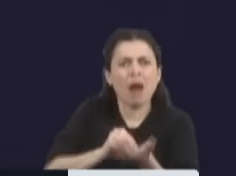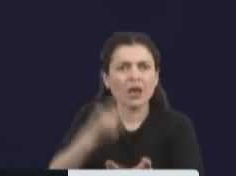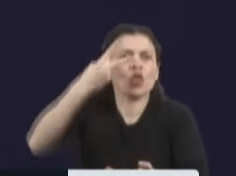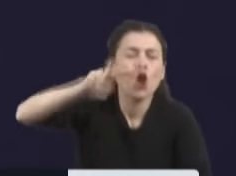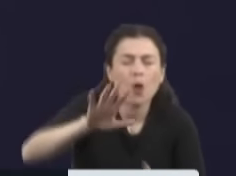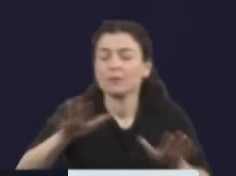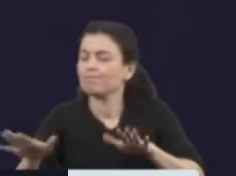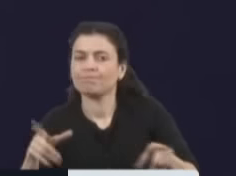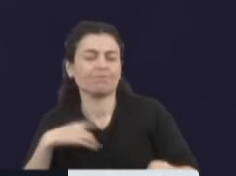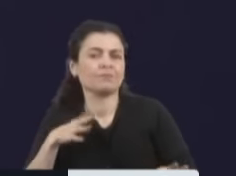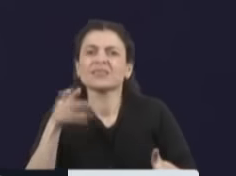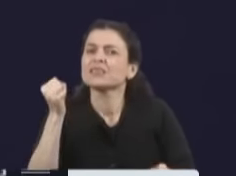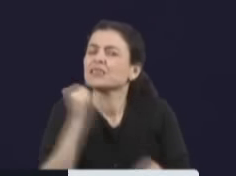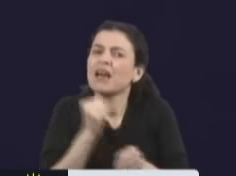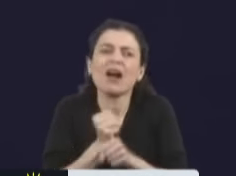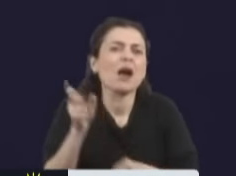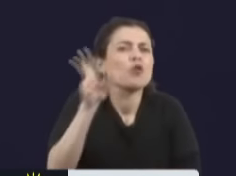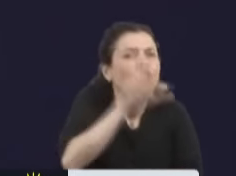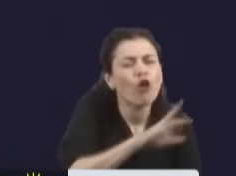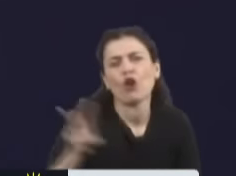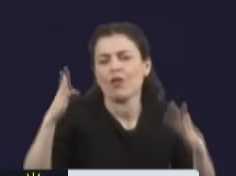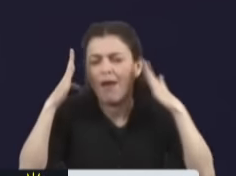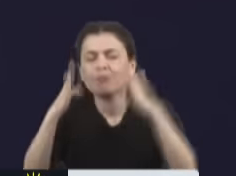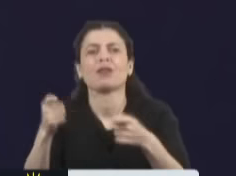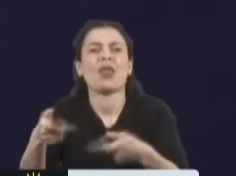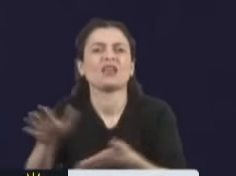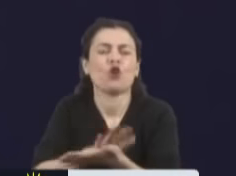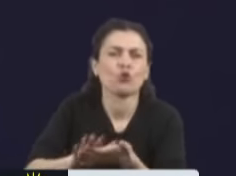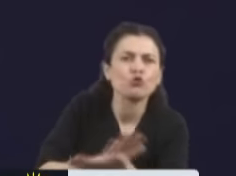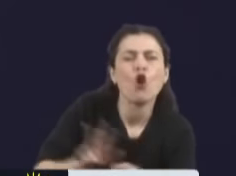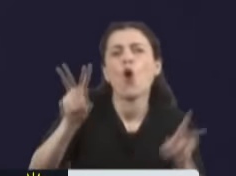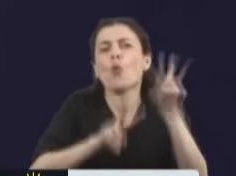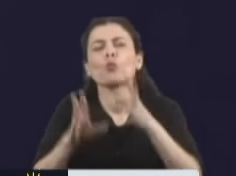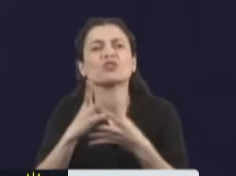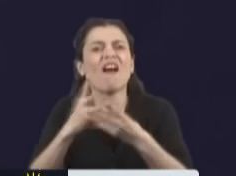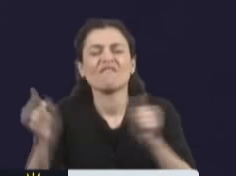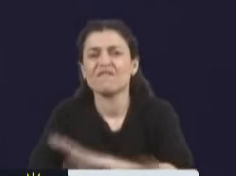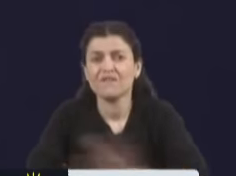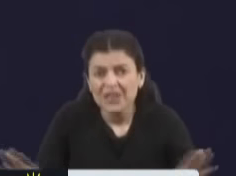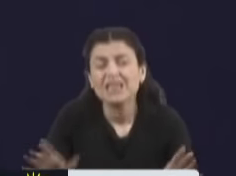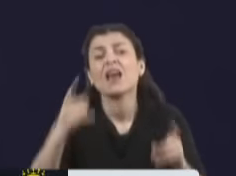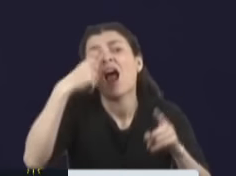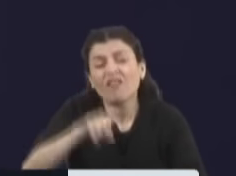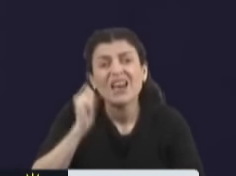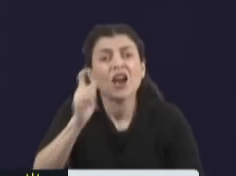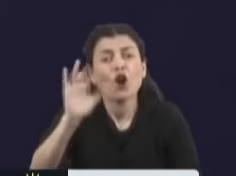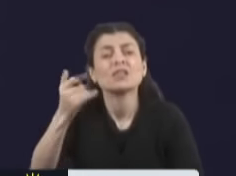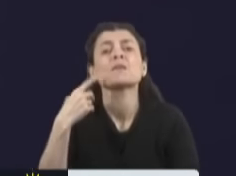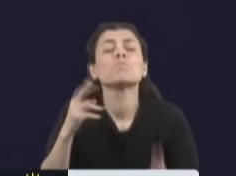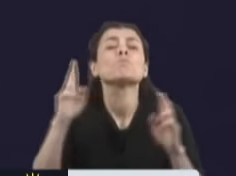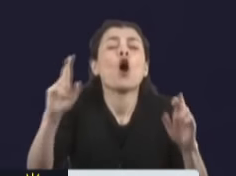lo que hacemos todos los días es trabajar para eso no para que es para que esa recuperación en lo general